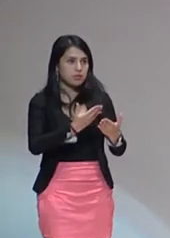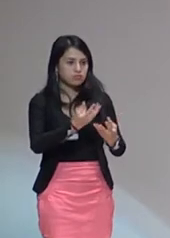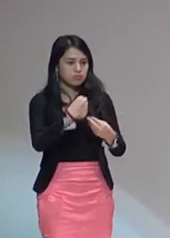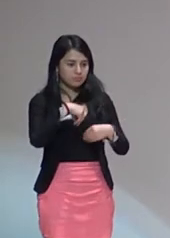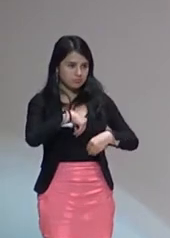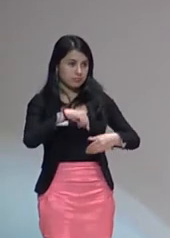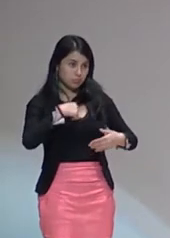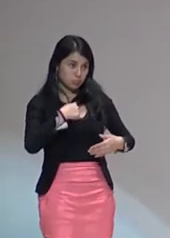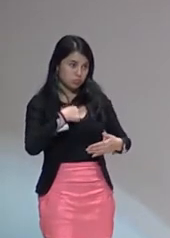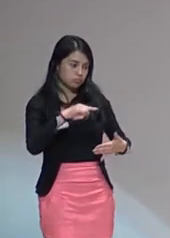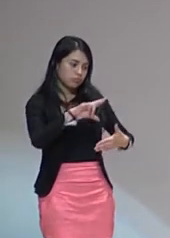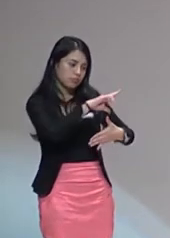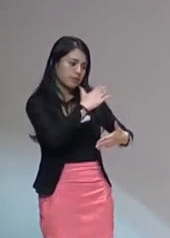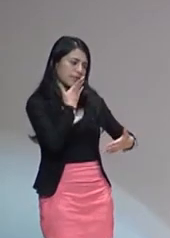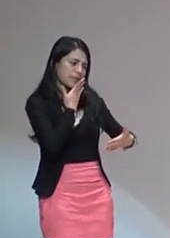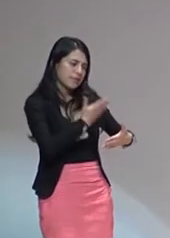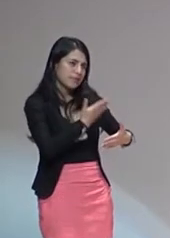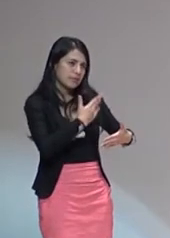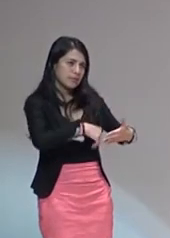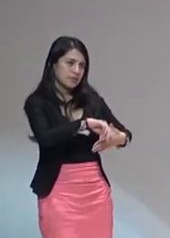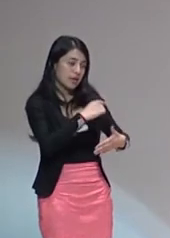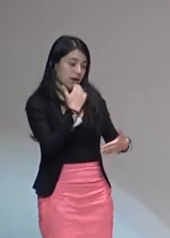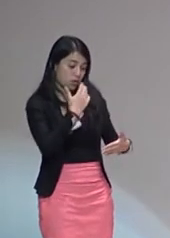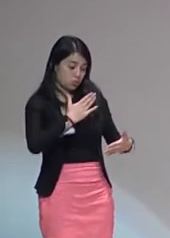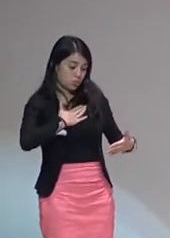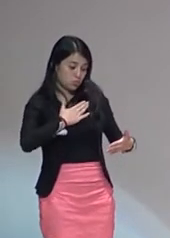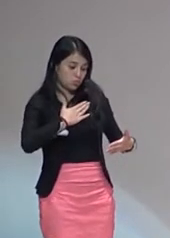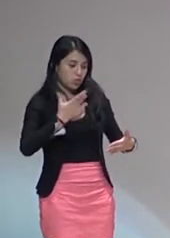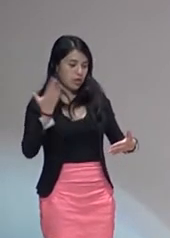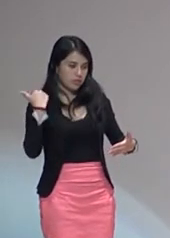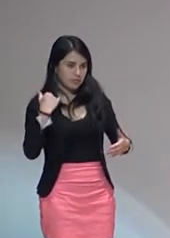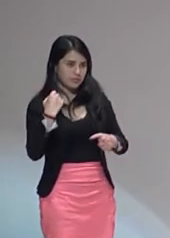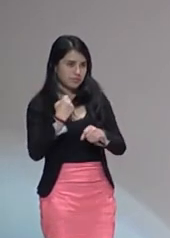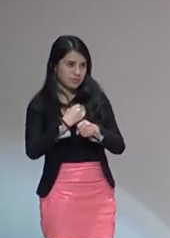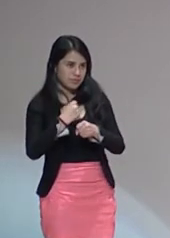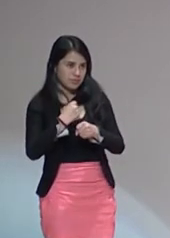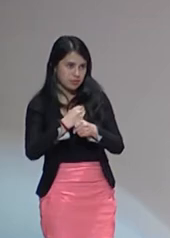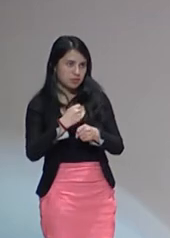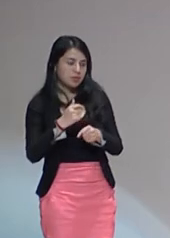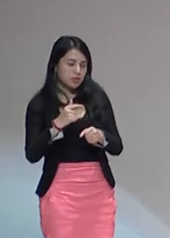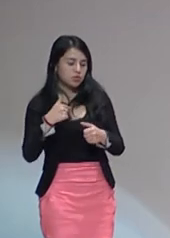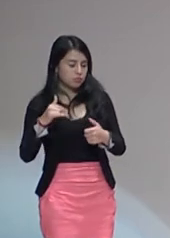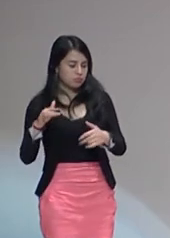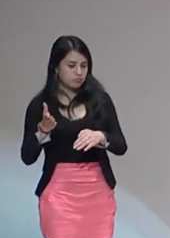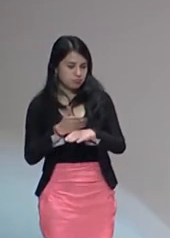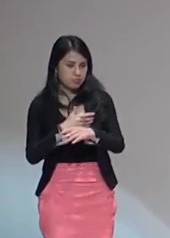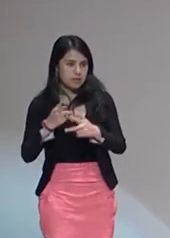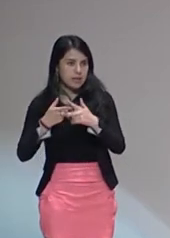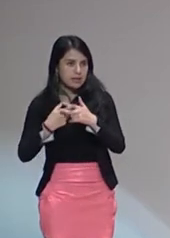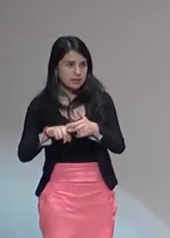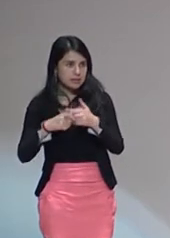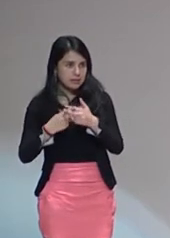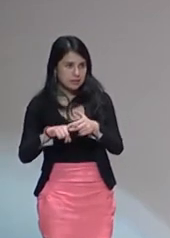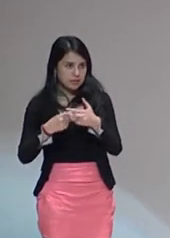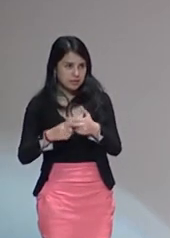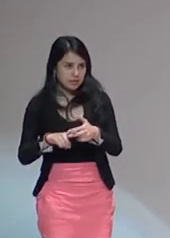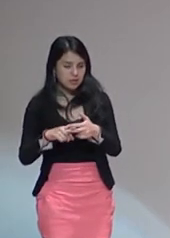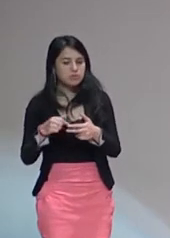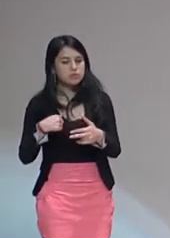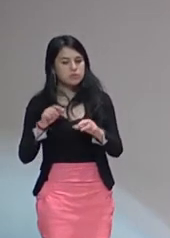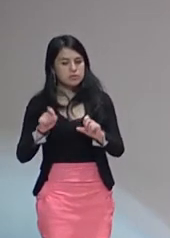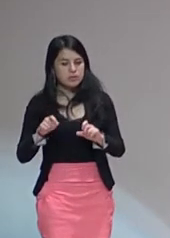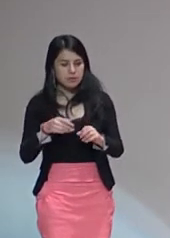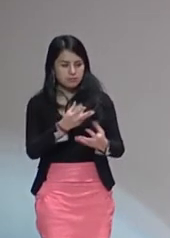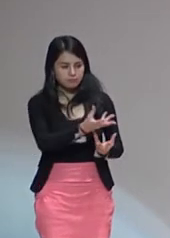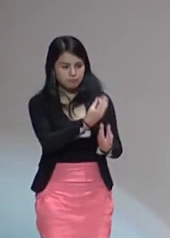Latina, yo en mis trabajos humildes en los talleres trato a